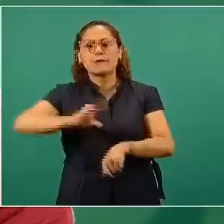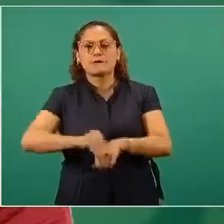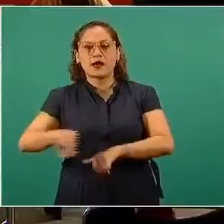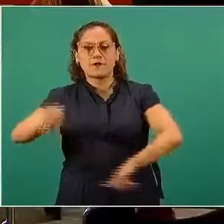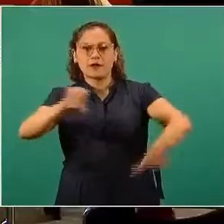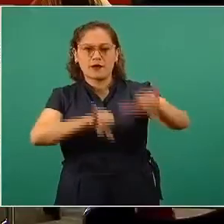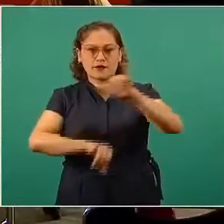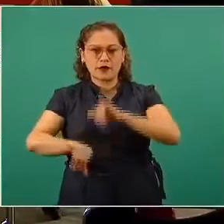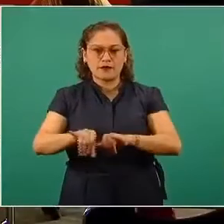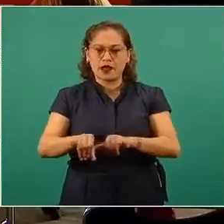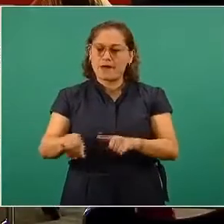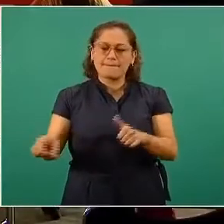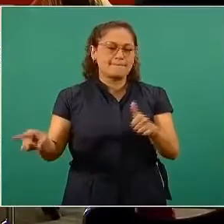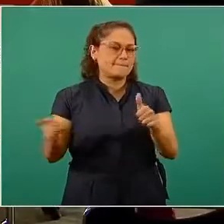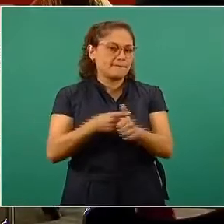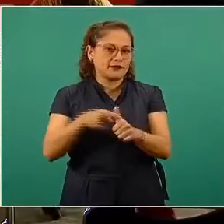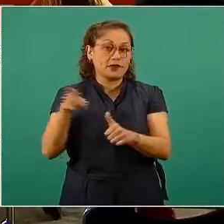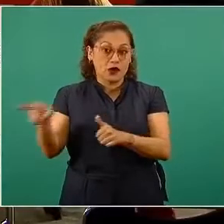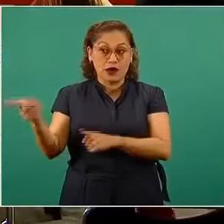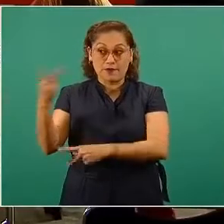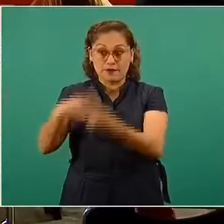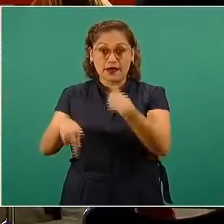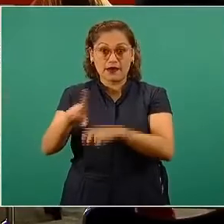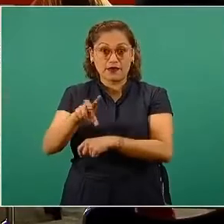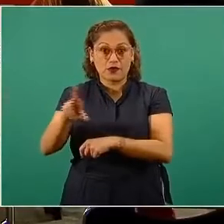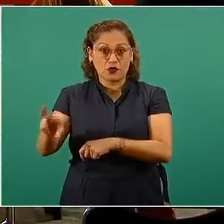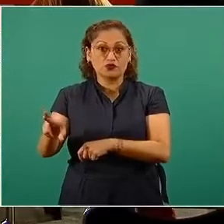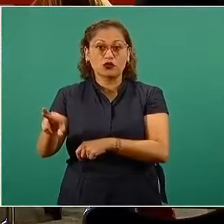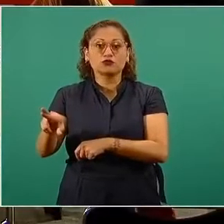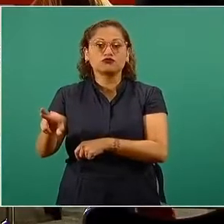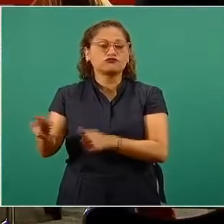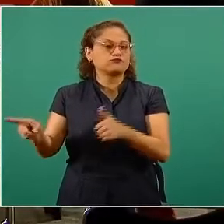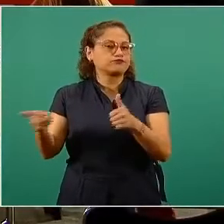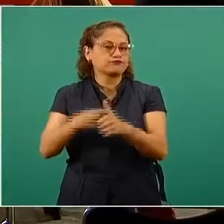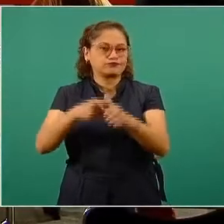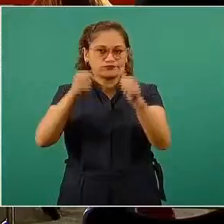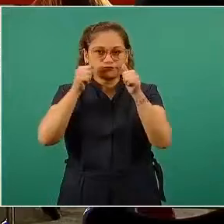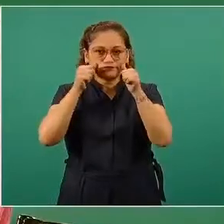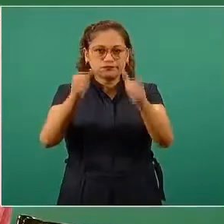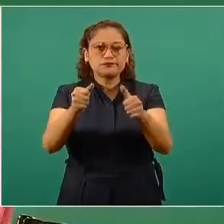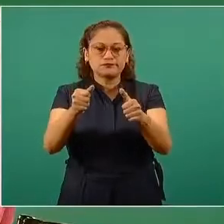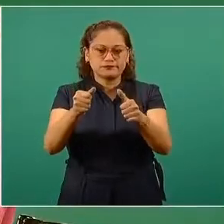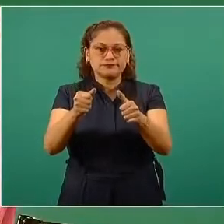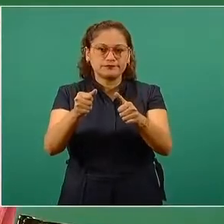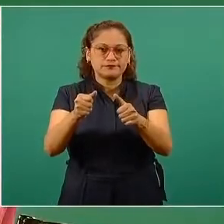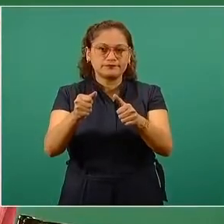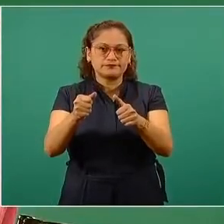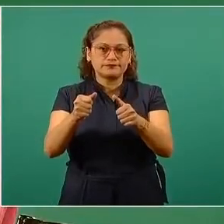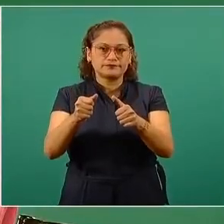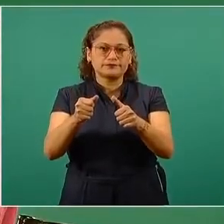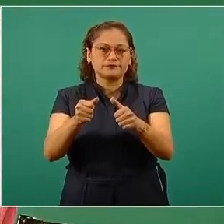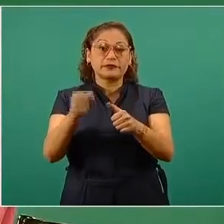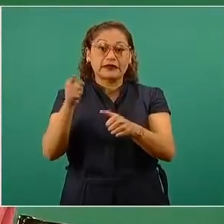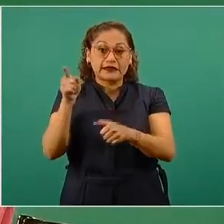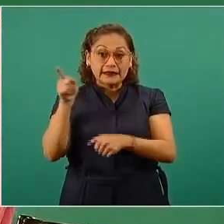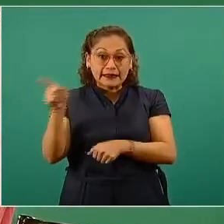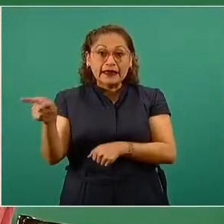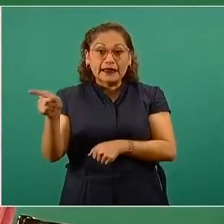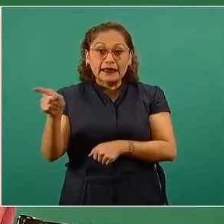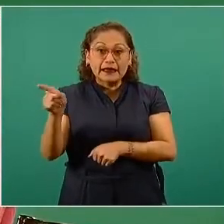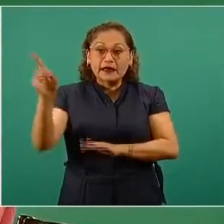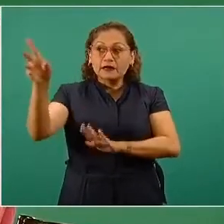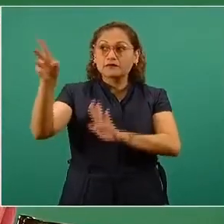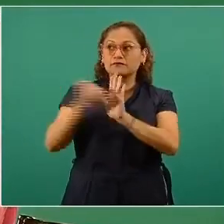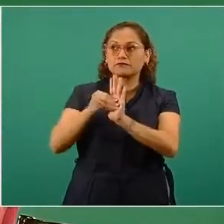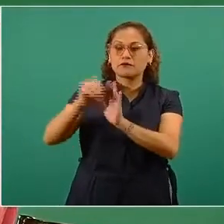el doctor en este proceso de limpieza, tomando como referencia los estándares de procedimiento de la